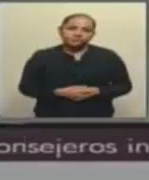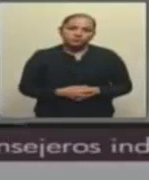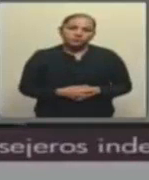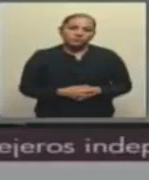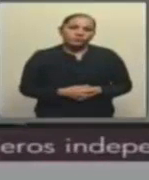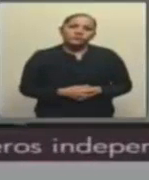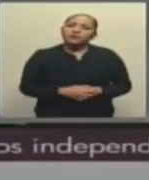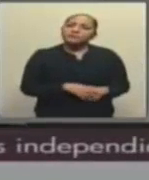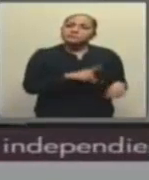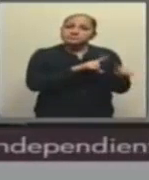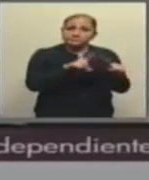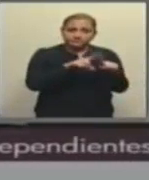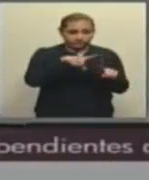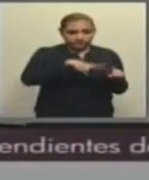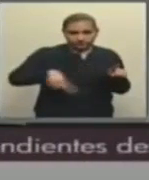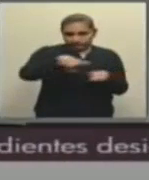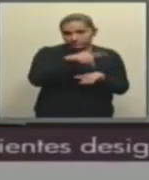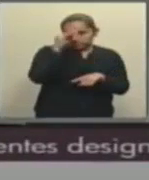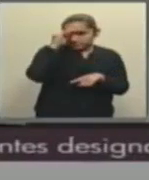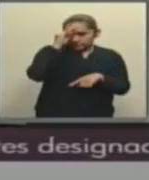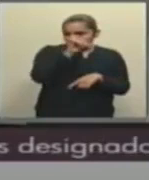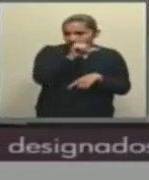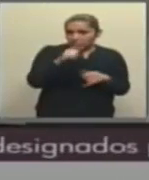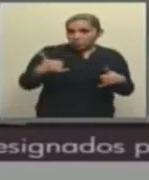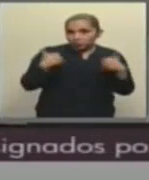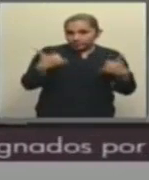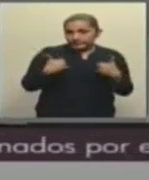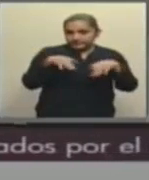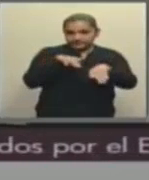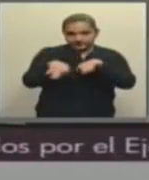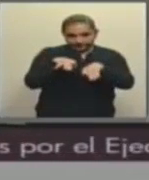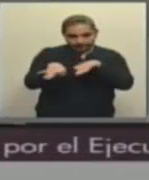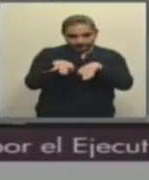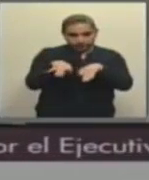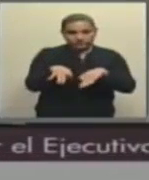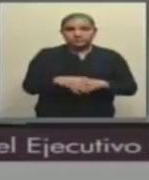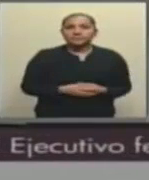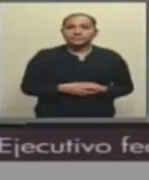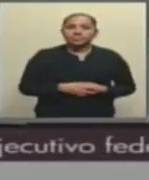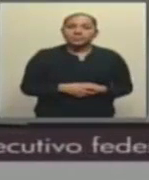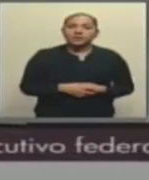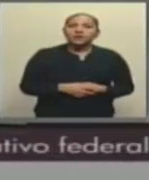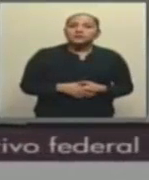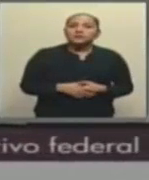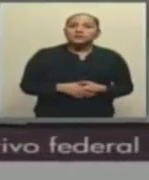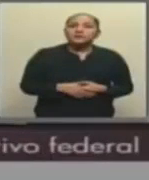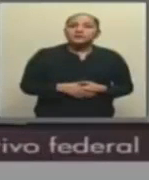los jóvenes trabajadores, con el fin de terminar con las